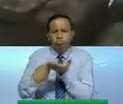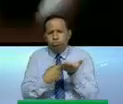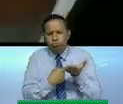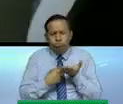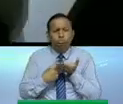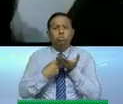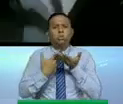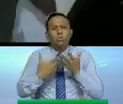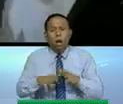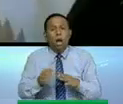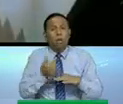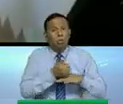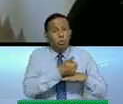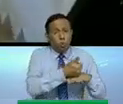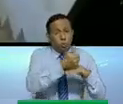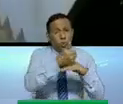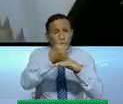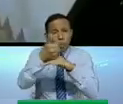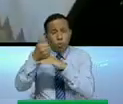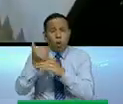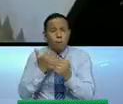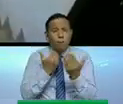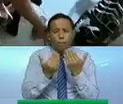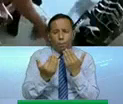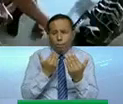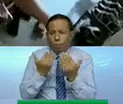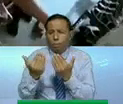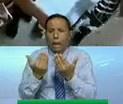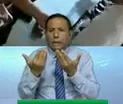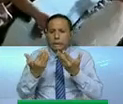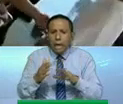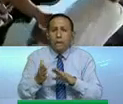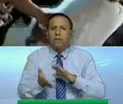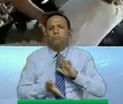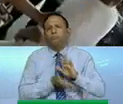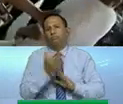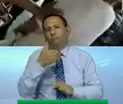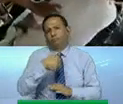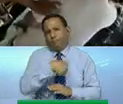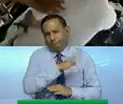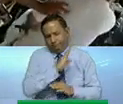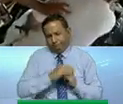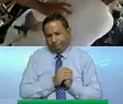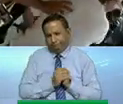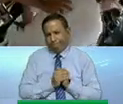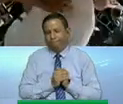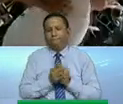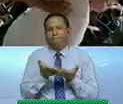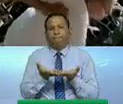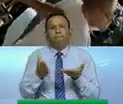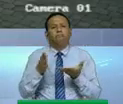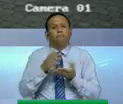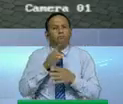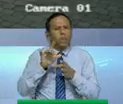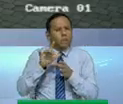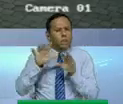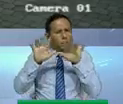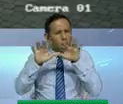sus autoridades respectivas de la Secretaría de Riesgos y también de la Gobernación